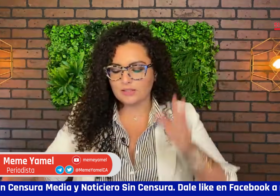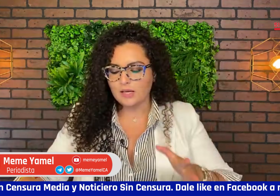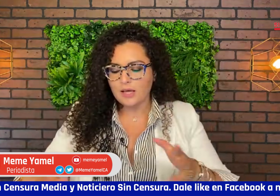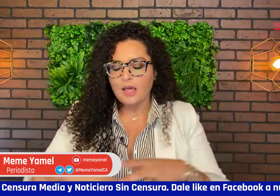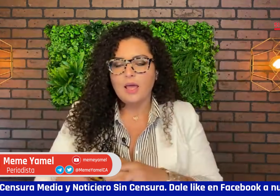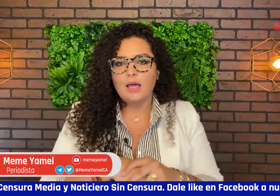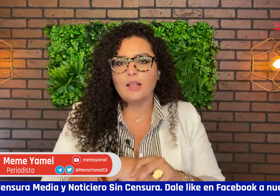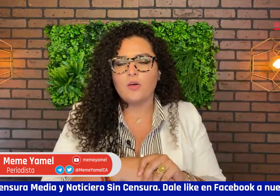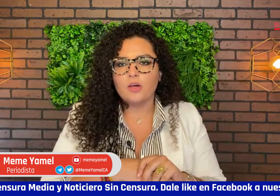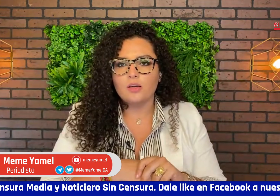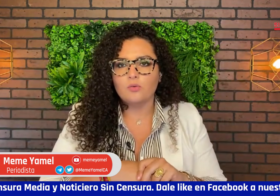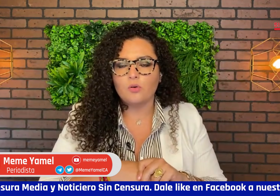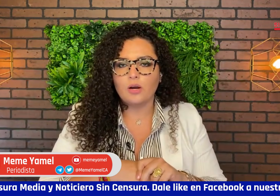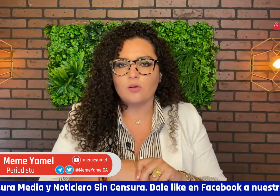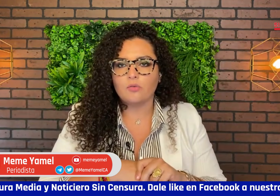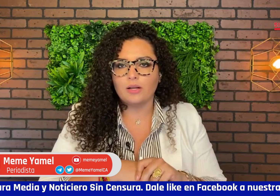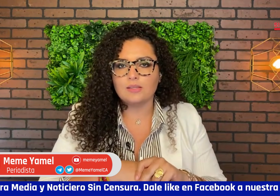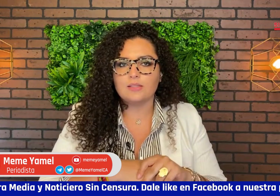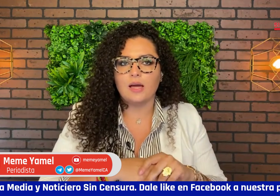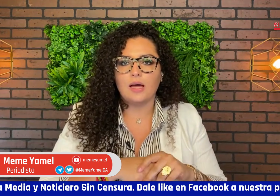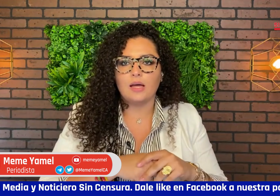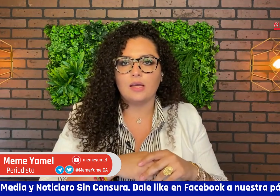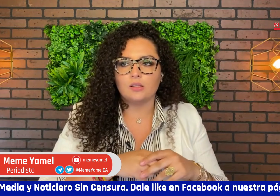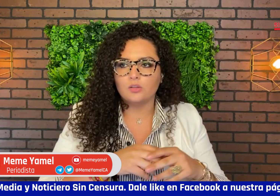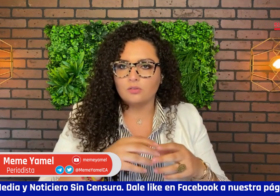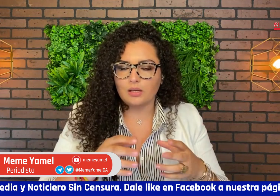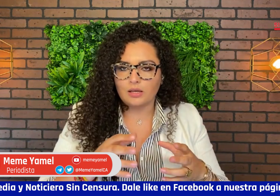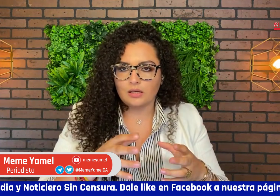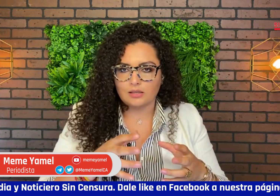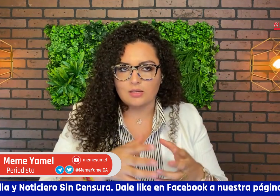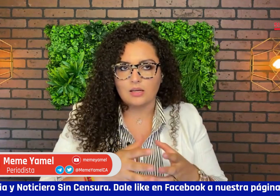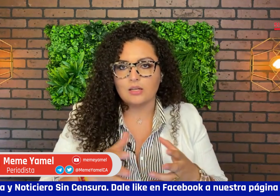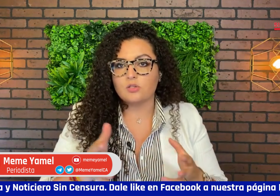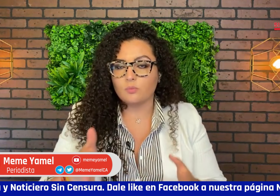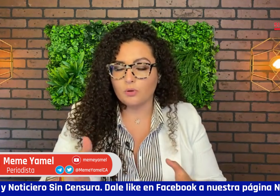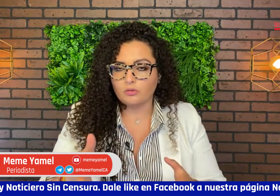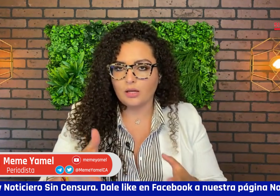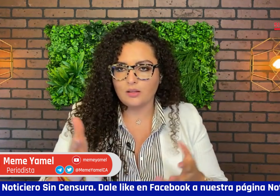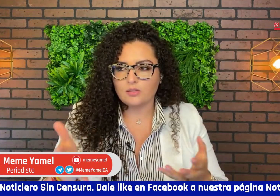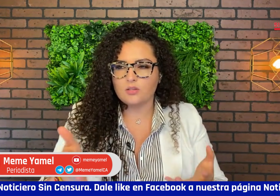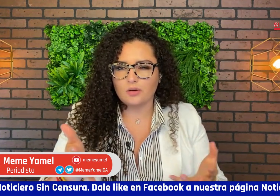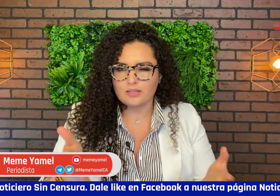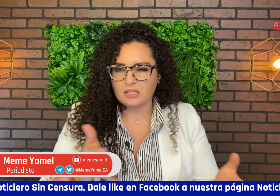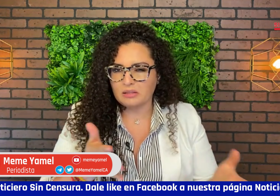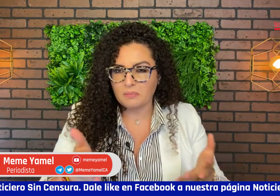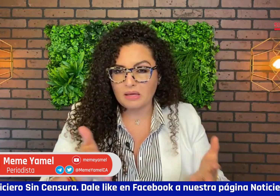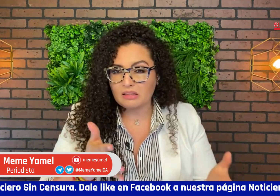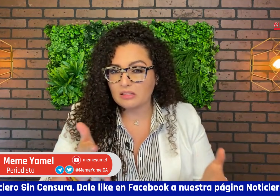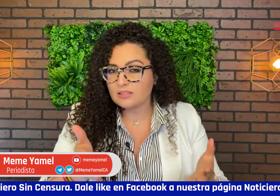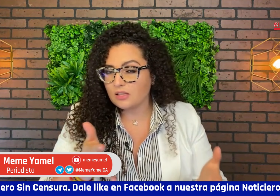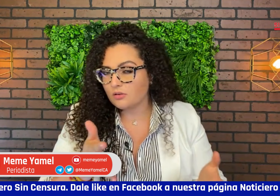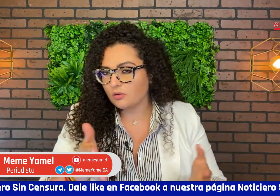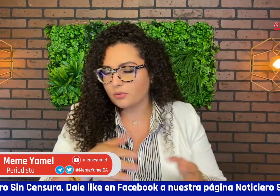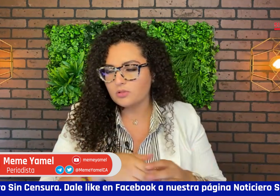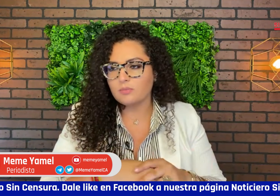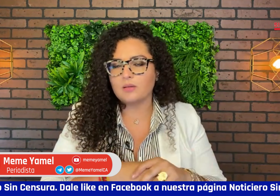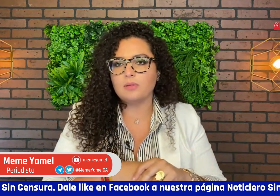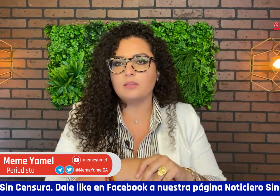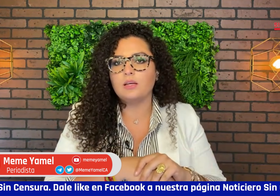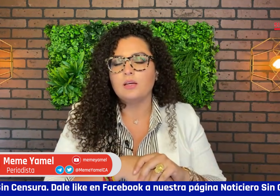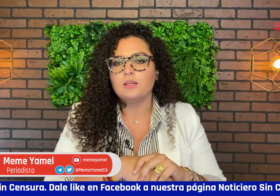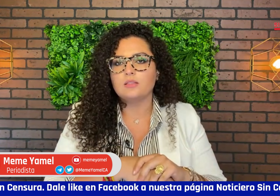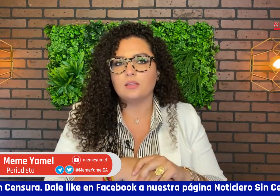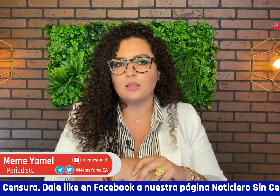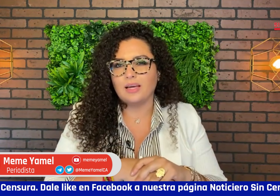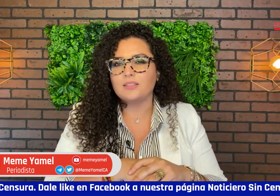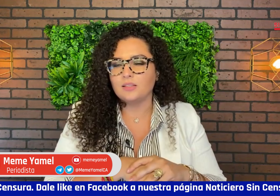Vamos por partes. El día de hoy fue una conferencia en donde se inició un poco tarde, se inició a las 7:25